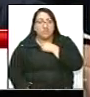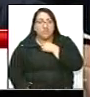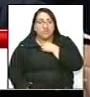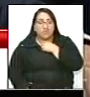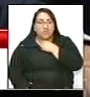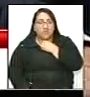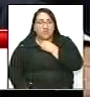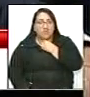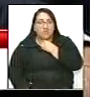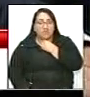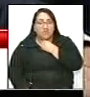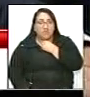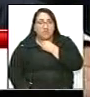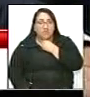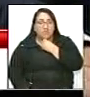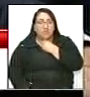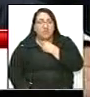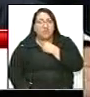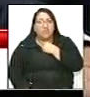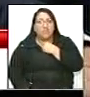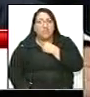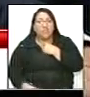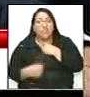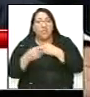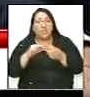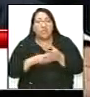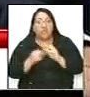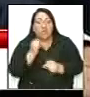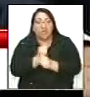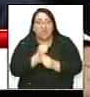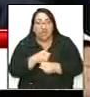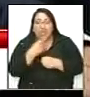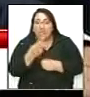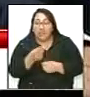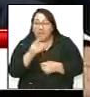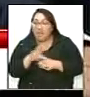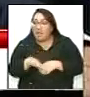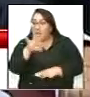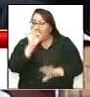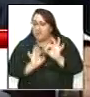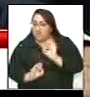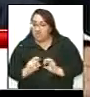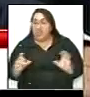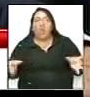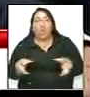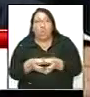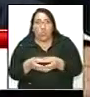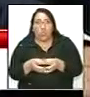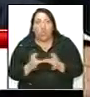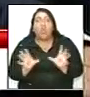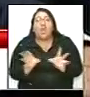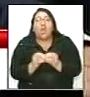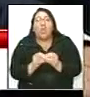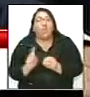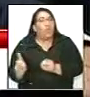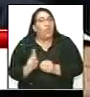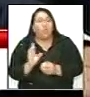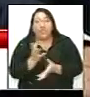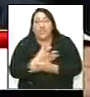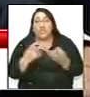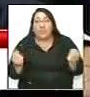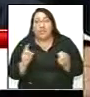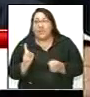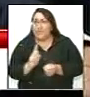punto de vista, es el cesa en las funciones de elección de la Junta. No es que